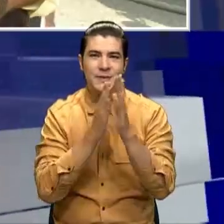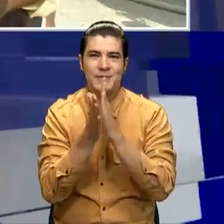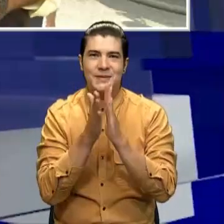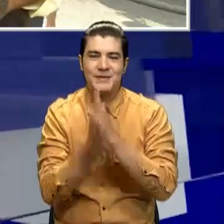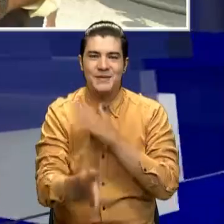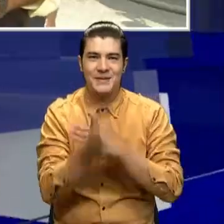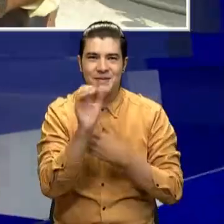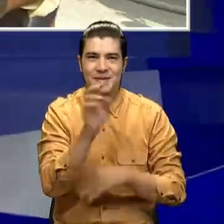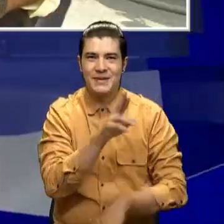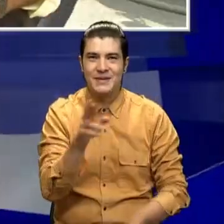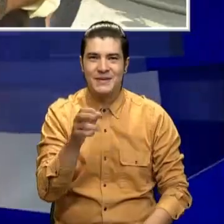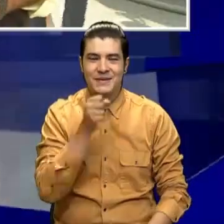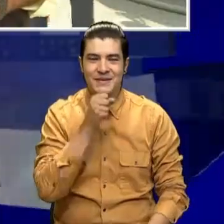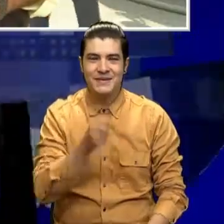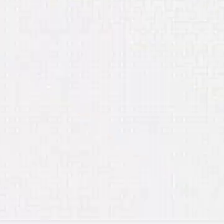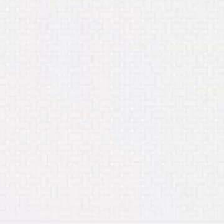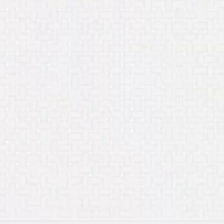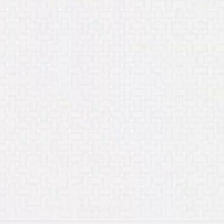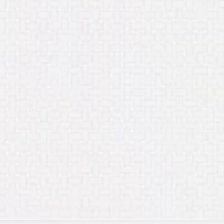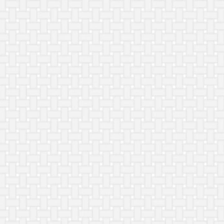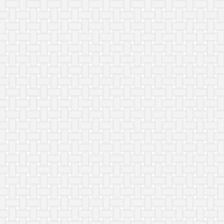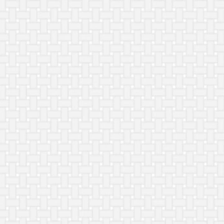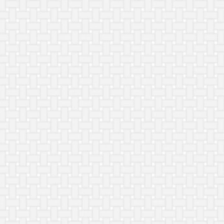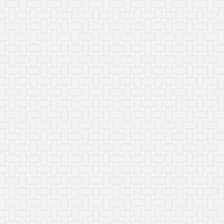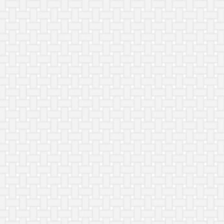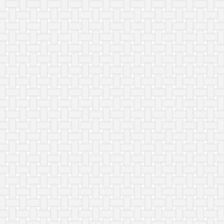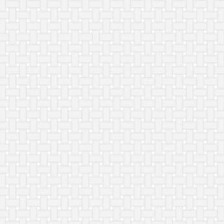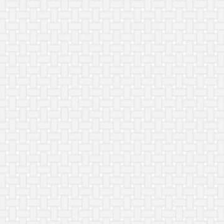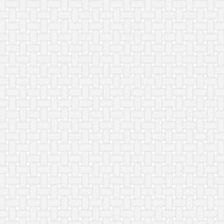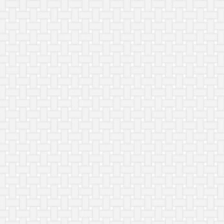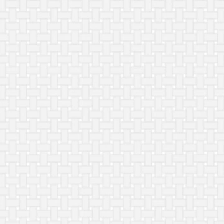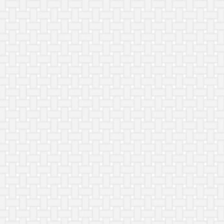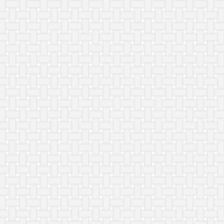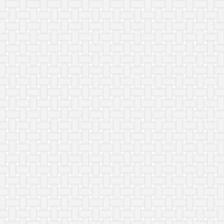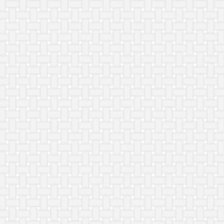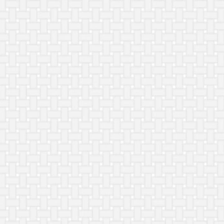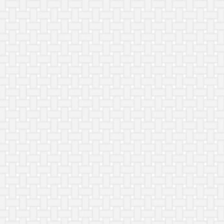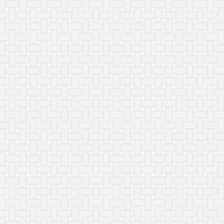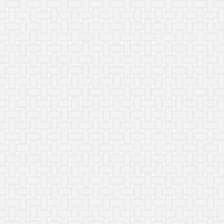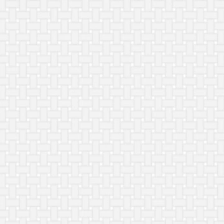ustedes al centro de estudios buenas tardes ganando puntocom